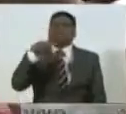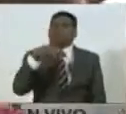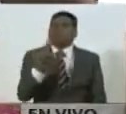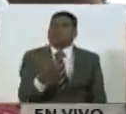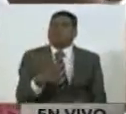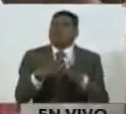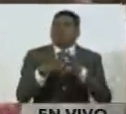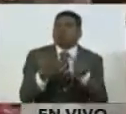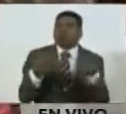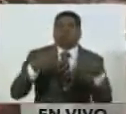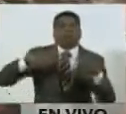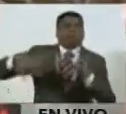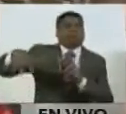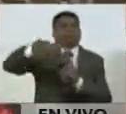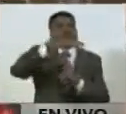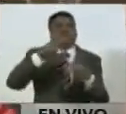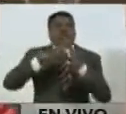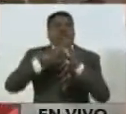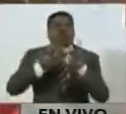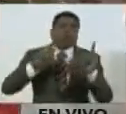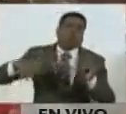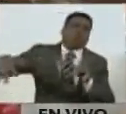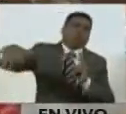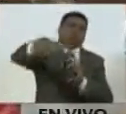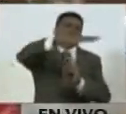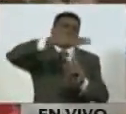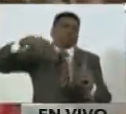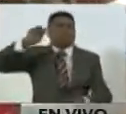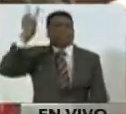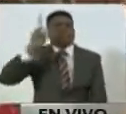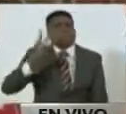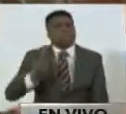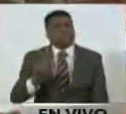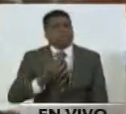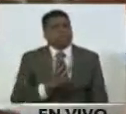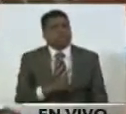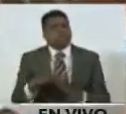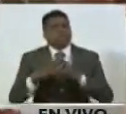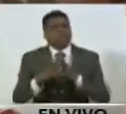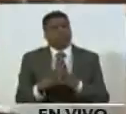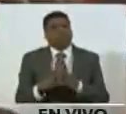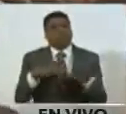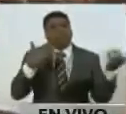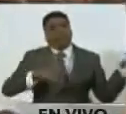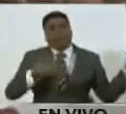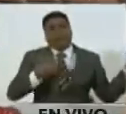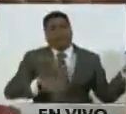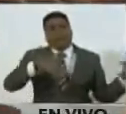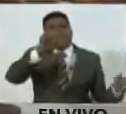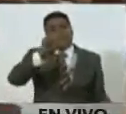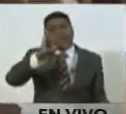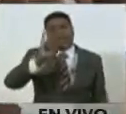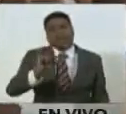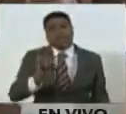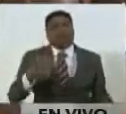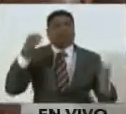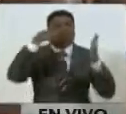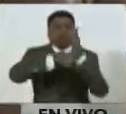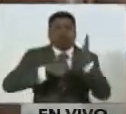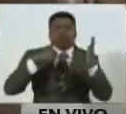que debe abarcar todo lo largo y ancho de este país, por el cual David luchó y Ali murió por esta lucha.